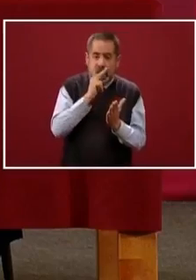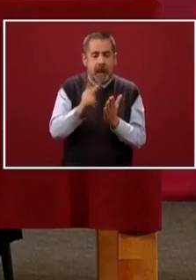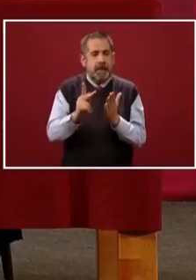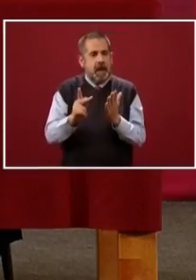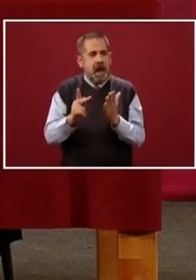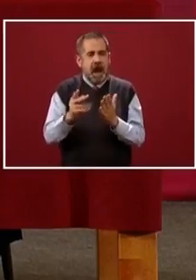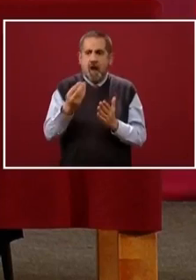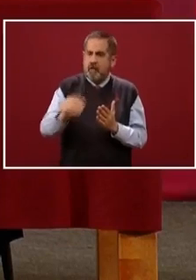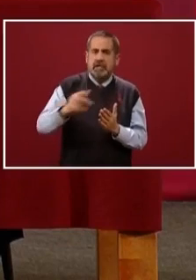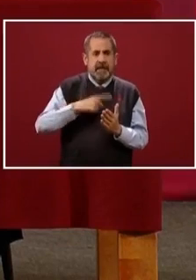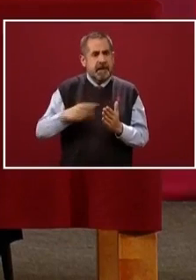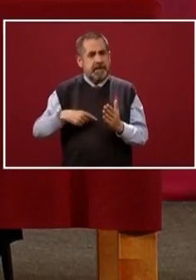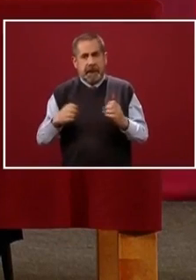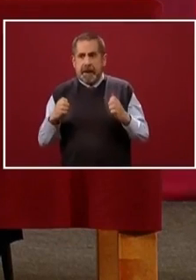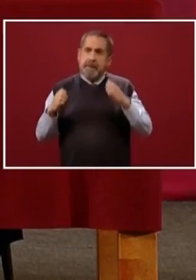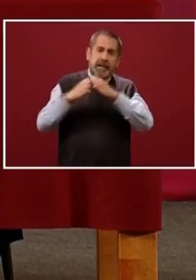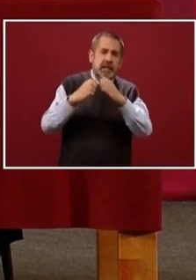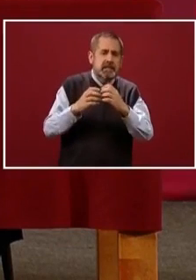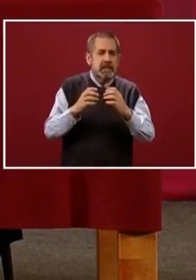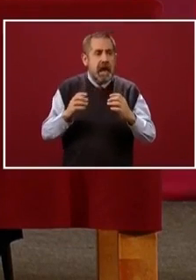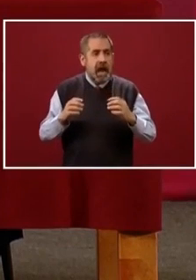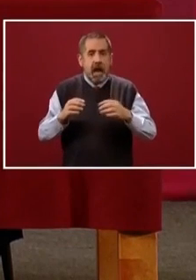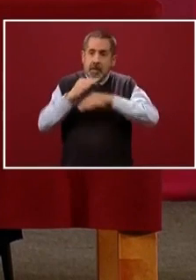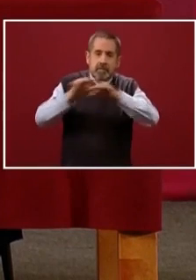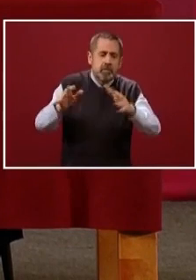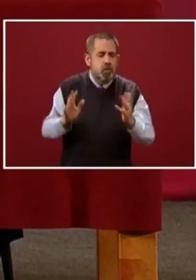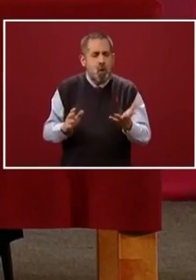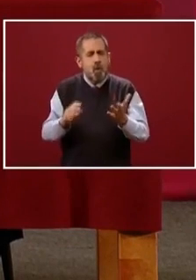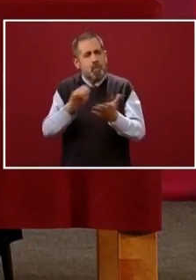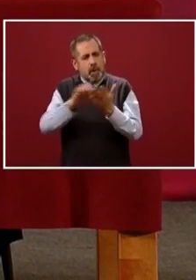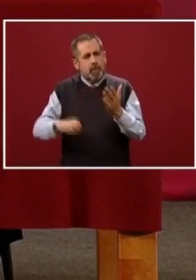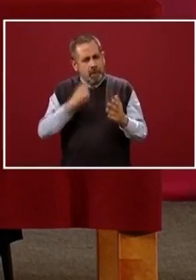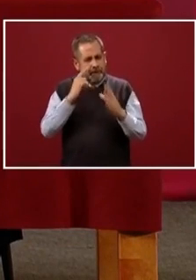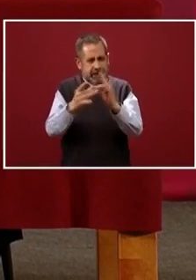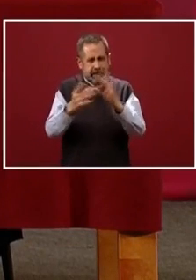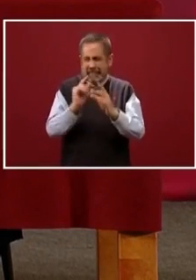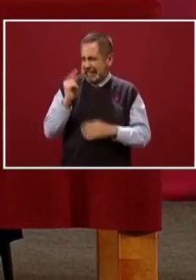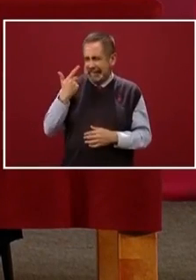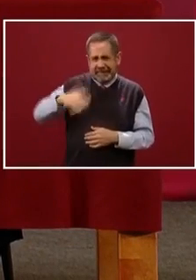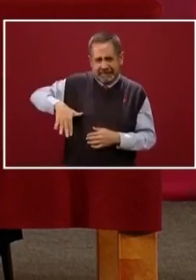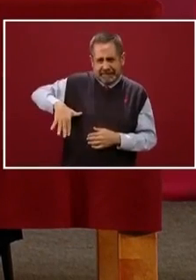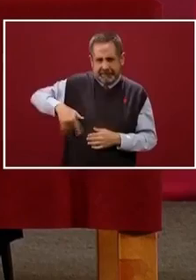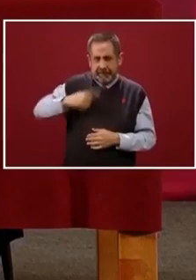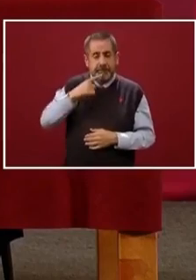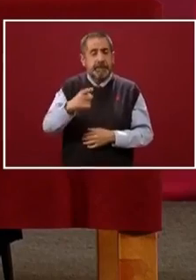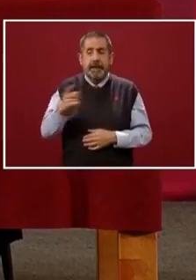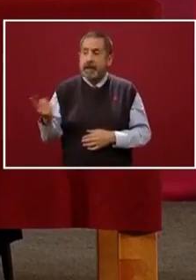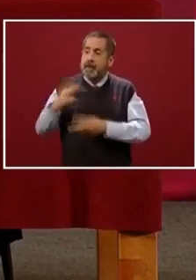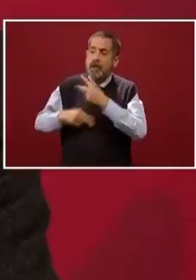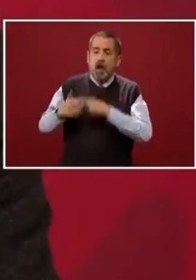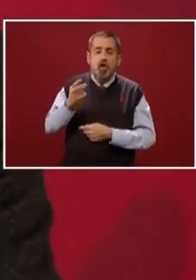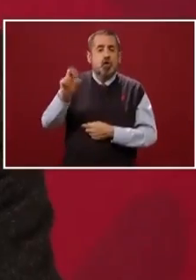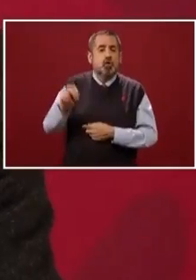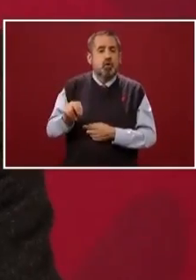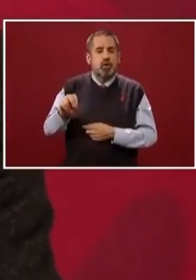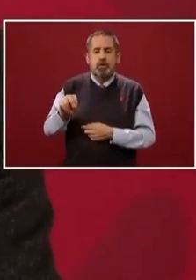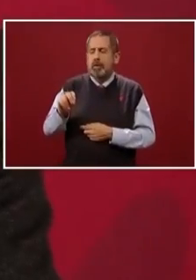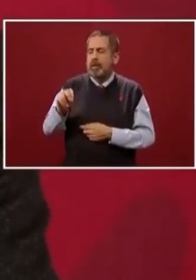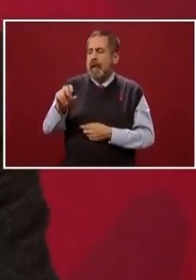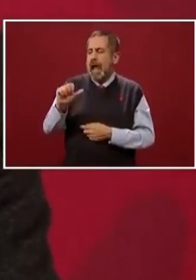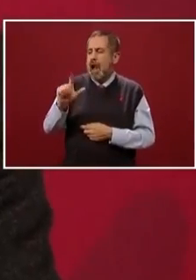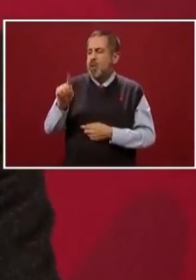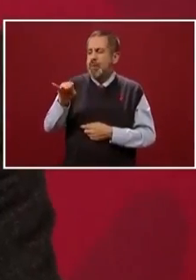impida contender efectivamente contra esta epidemia. Como explicamos hace unos pocos días, que vino el doctor Ruy López Ridaura acompañando al